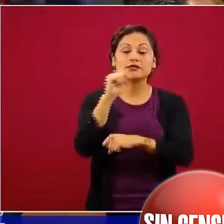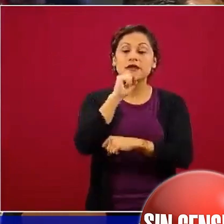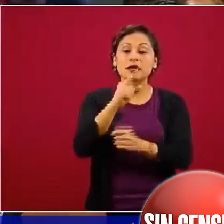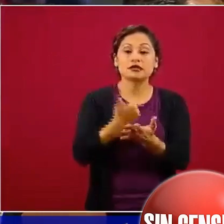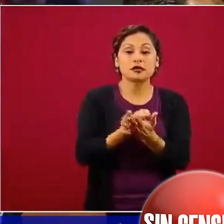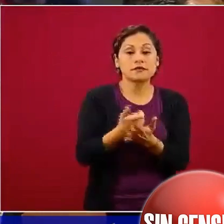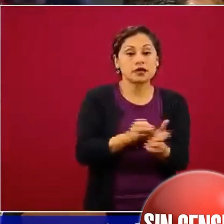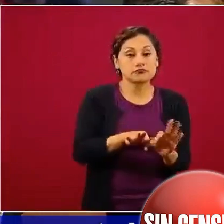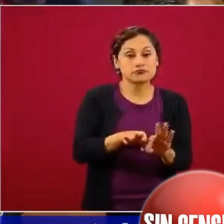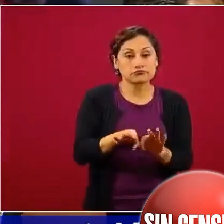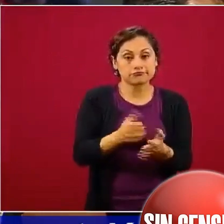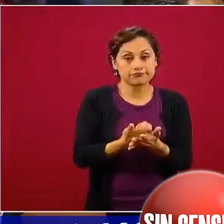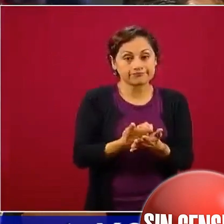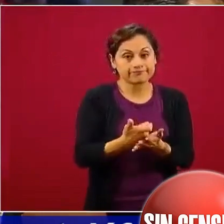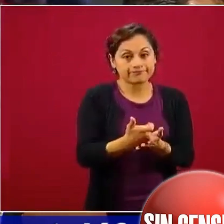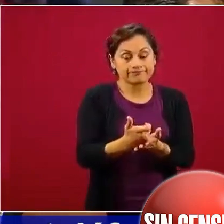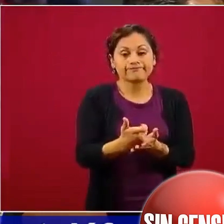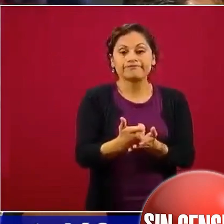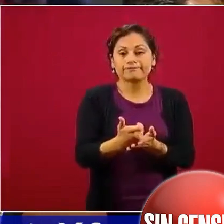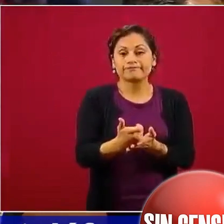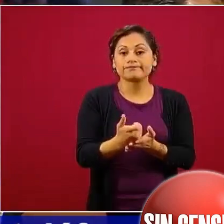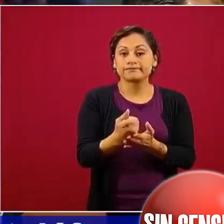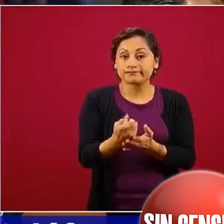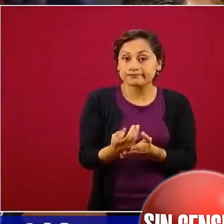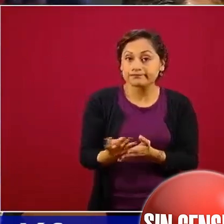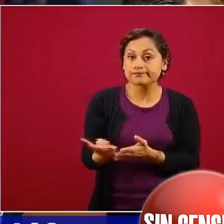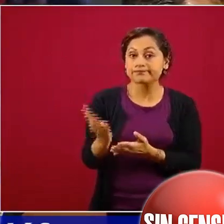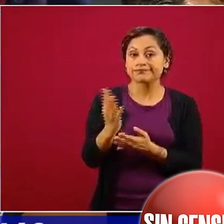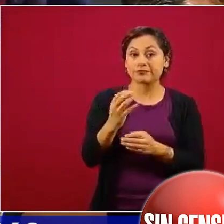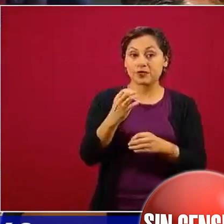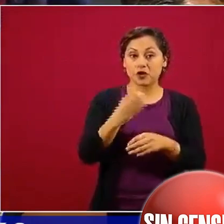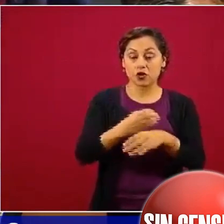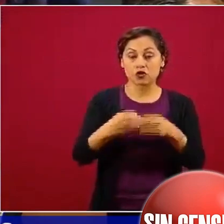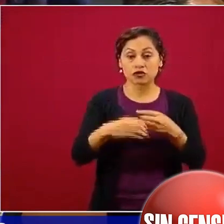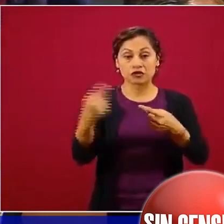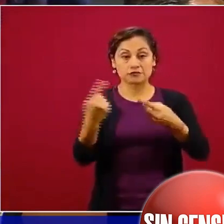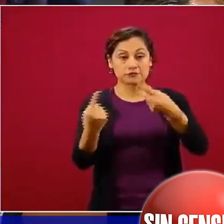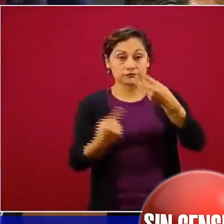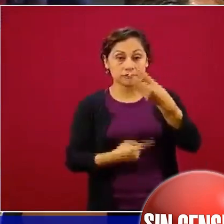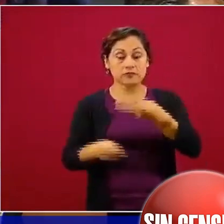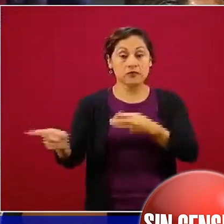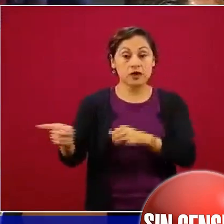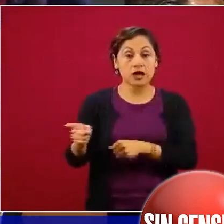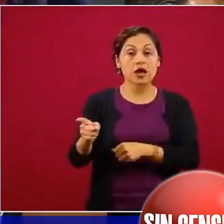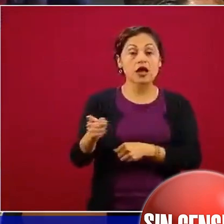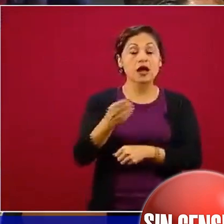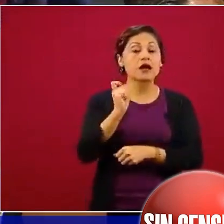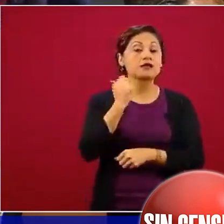cosas importantes que hizo el presidente Venustiano Carranza.